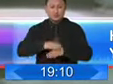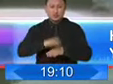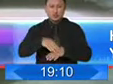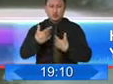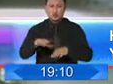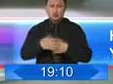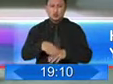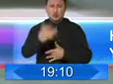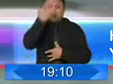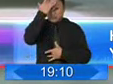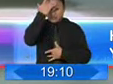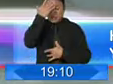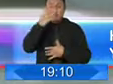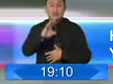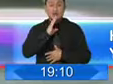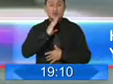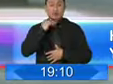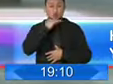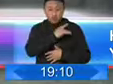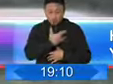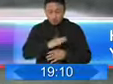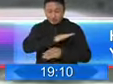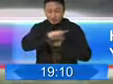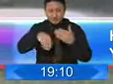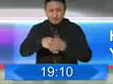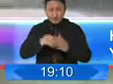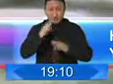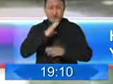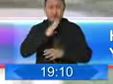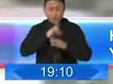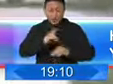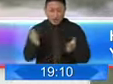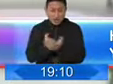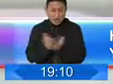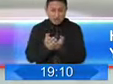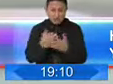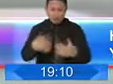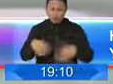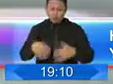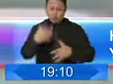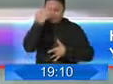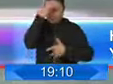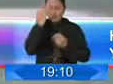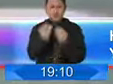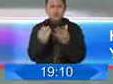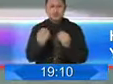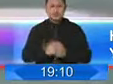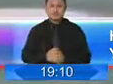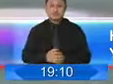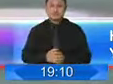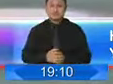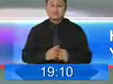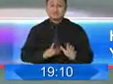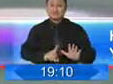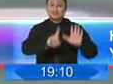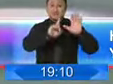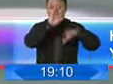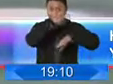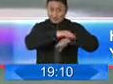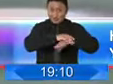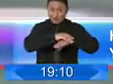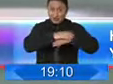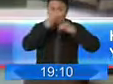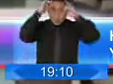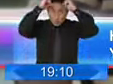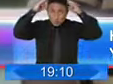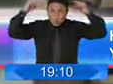contaminación en tuberías de agua y por la acumulación de basura. Ya a las 6 ya tengo que hacer el toldo, ya. Bajar el toldo y sí, ya, sí.